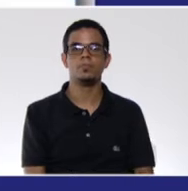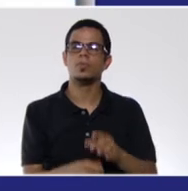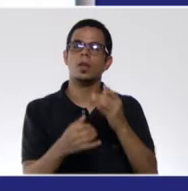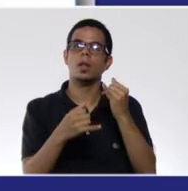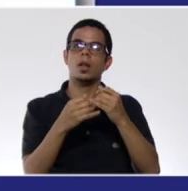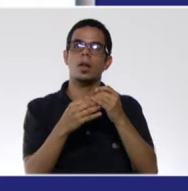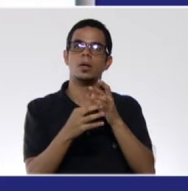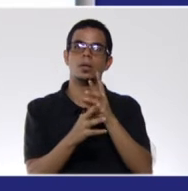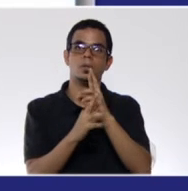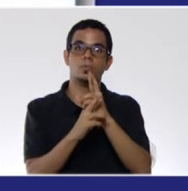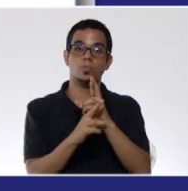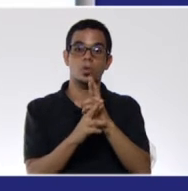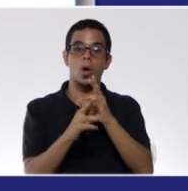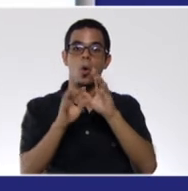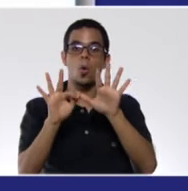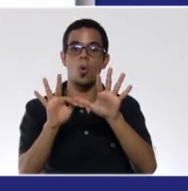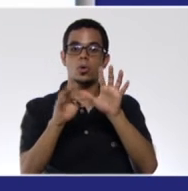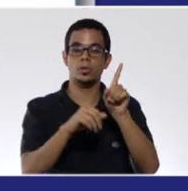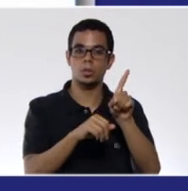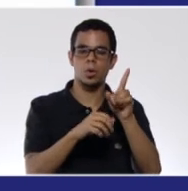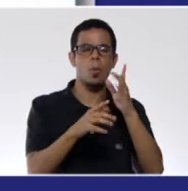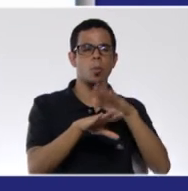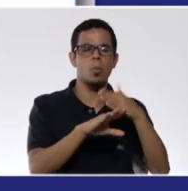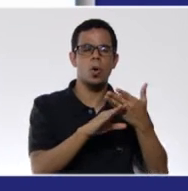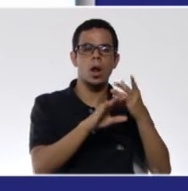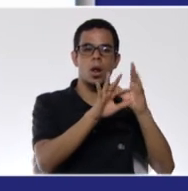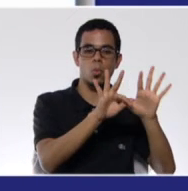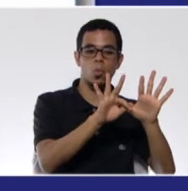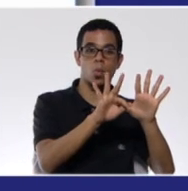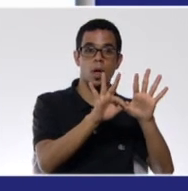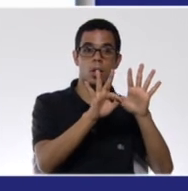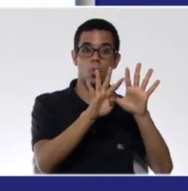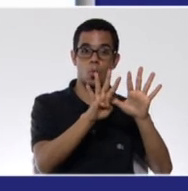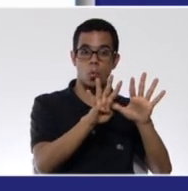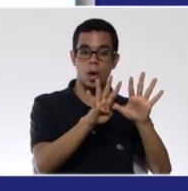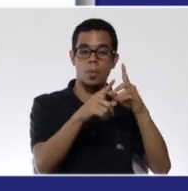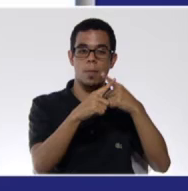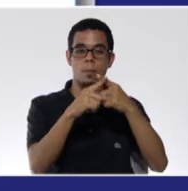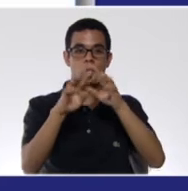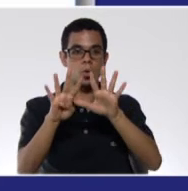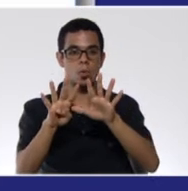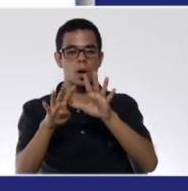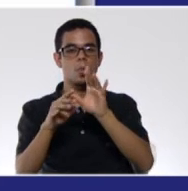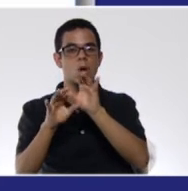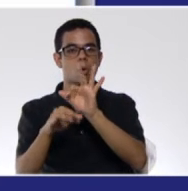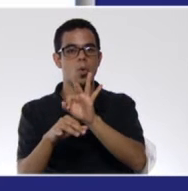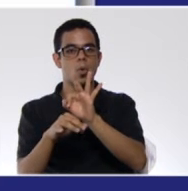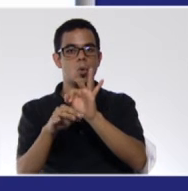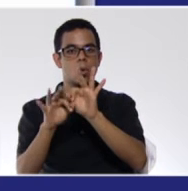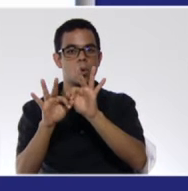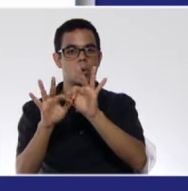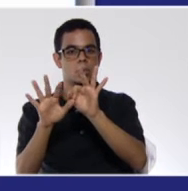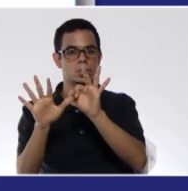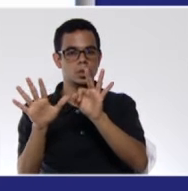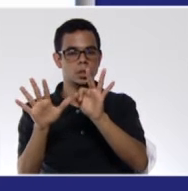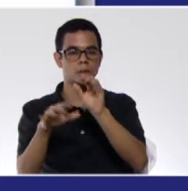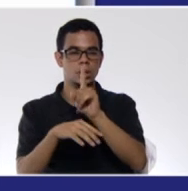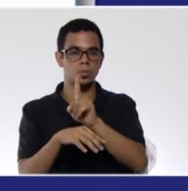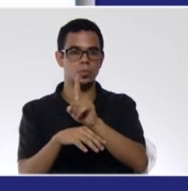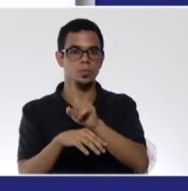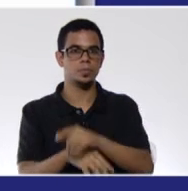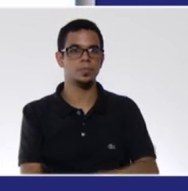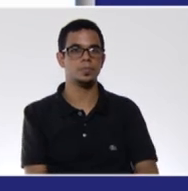de 81, porque 9 por 9 da 81, para obtener la respuesta definitiva, x cuadrado menos